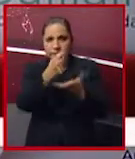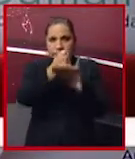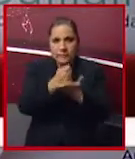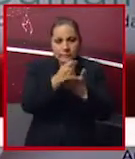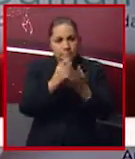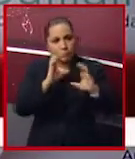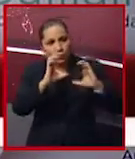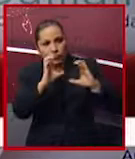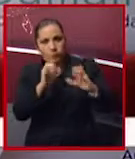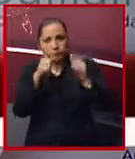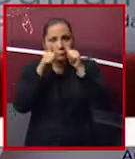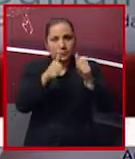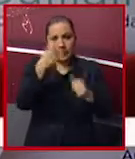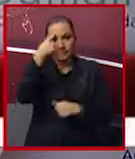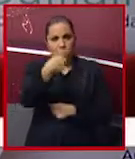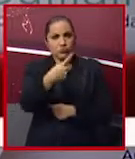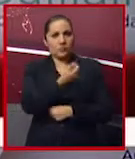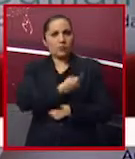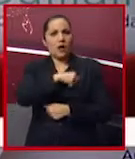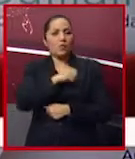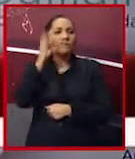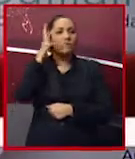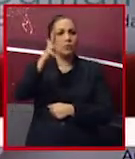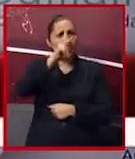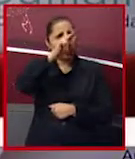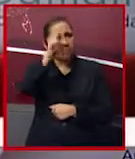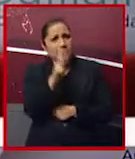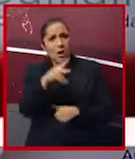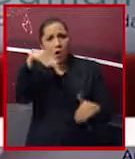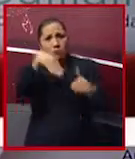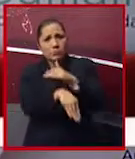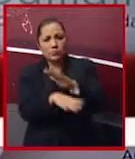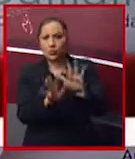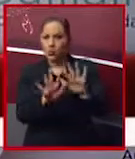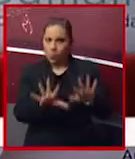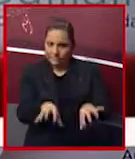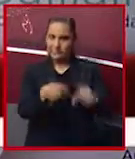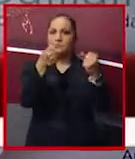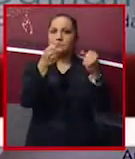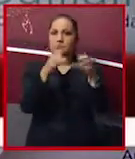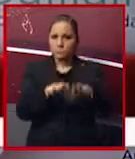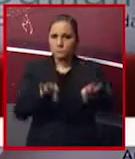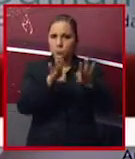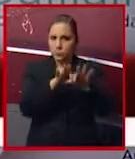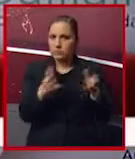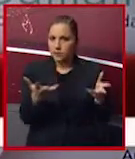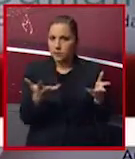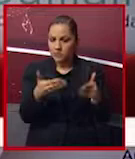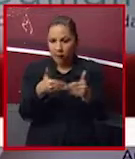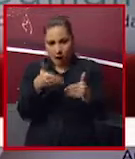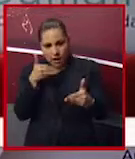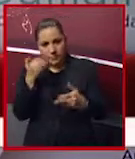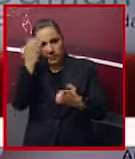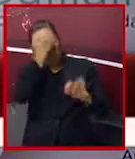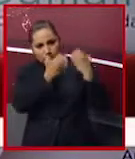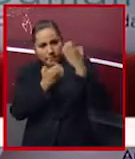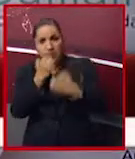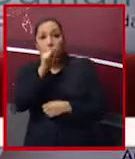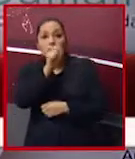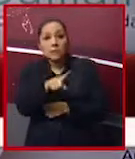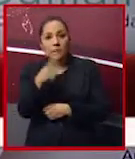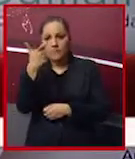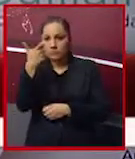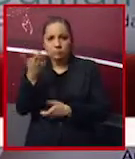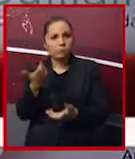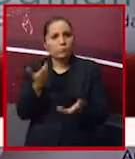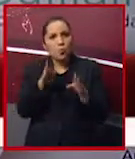salud. Además, la falta de acceso a los medicamentos necesarios, ya que la mayoría de las veces el tratamiento